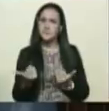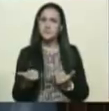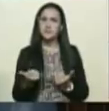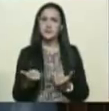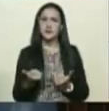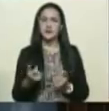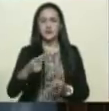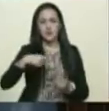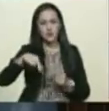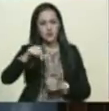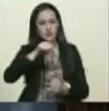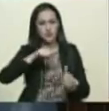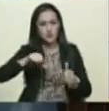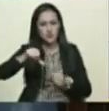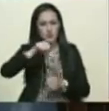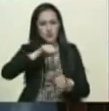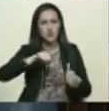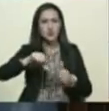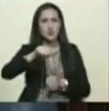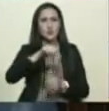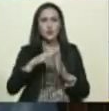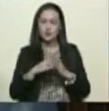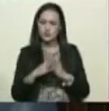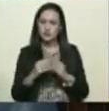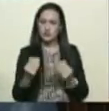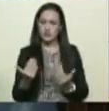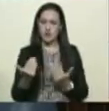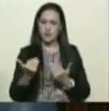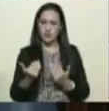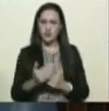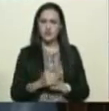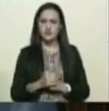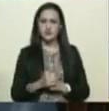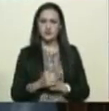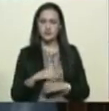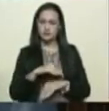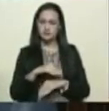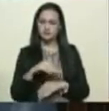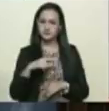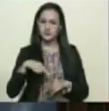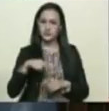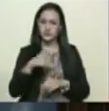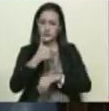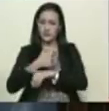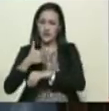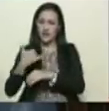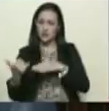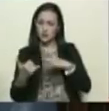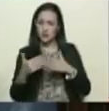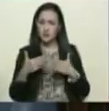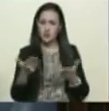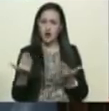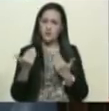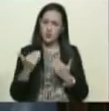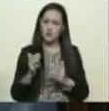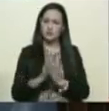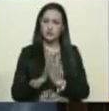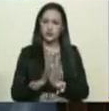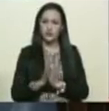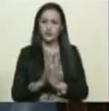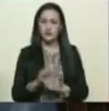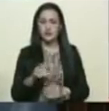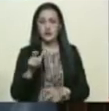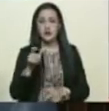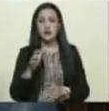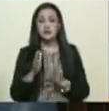principio de cooperación entre poderes públicos y debemos ratificar y reconocer en esta tarea el apoyo incondicional del ciudadano